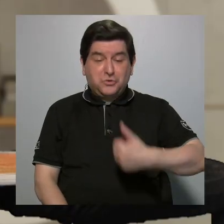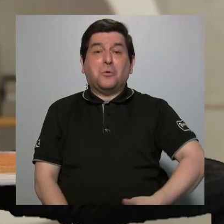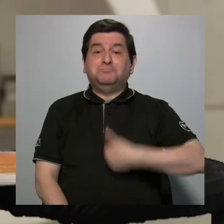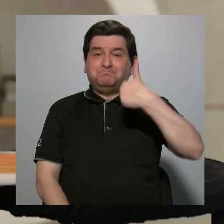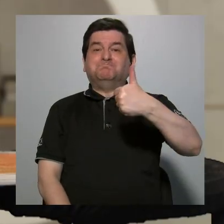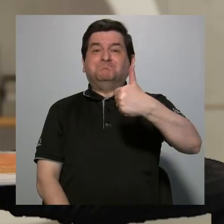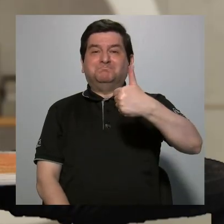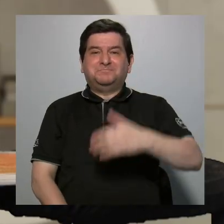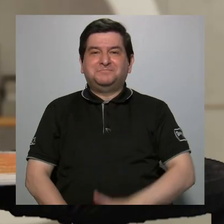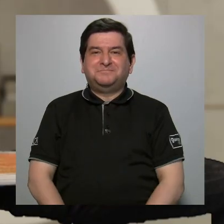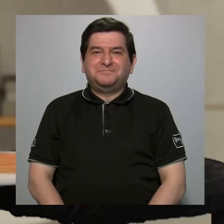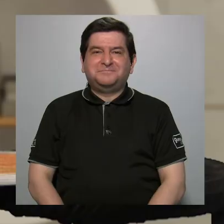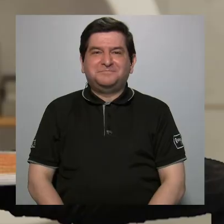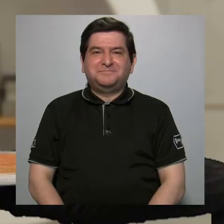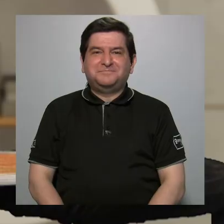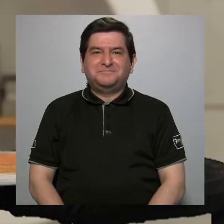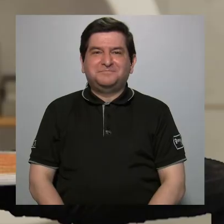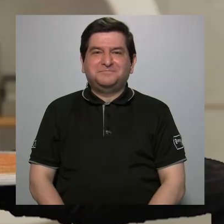lo gané.